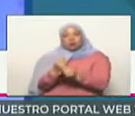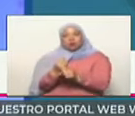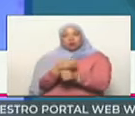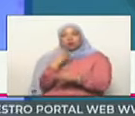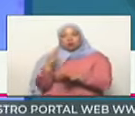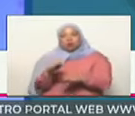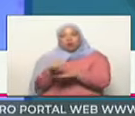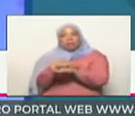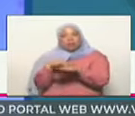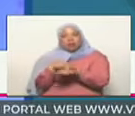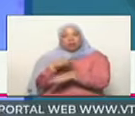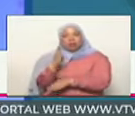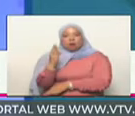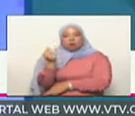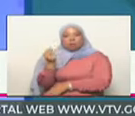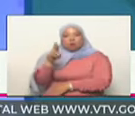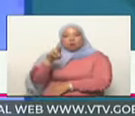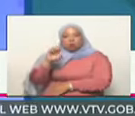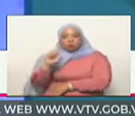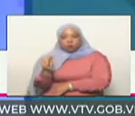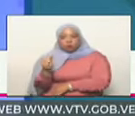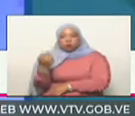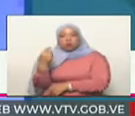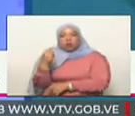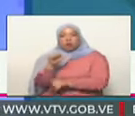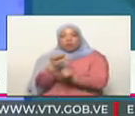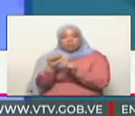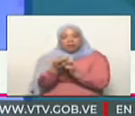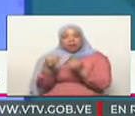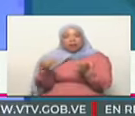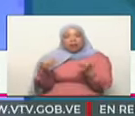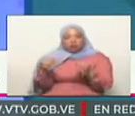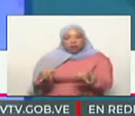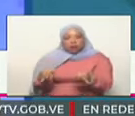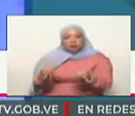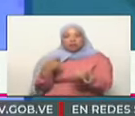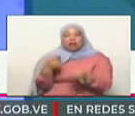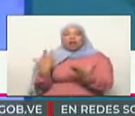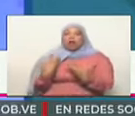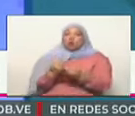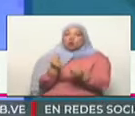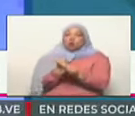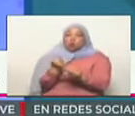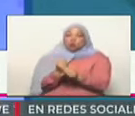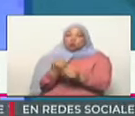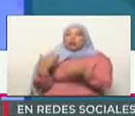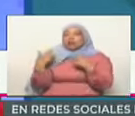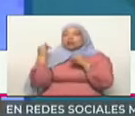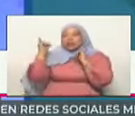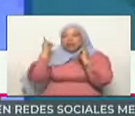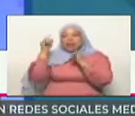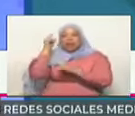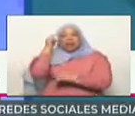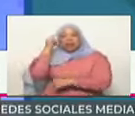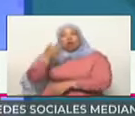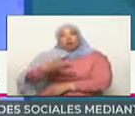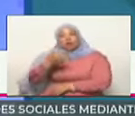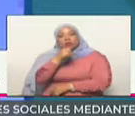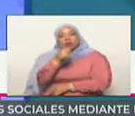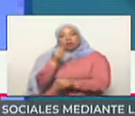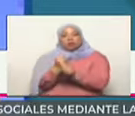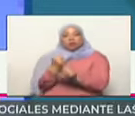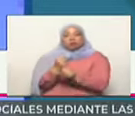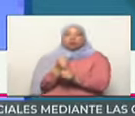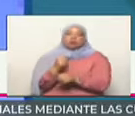ministro Barbera, como ministro de Ecosocialismo, ellos nos acompañan a celebrar ese día de júbilo.